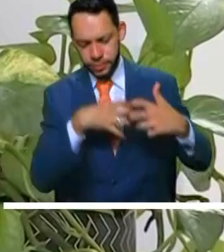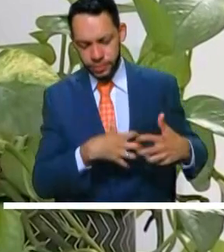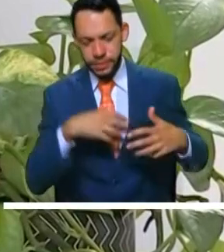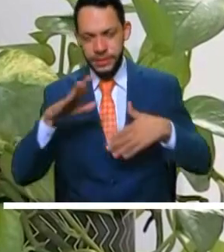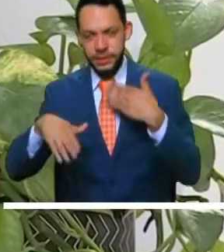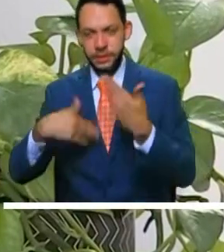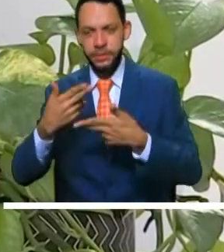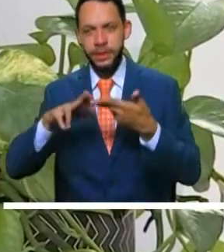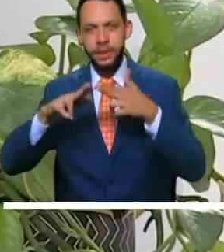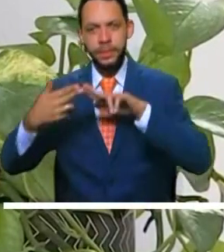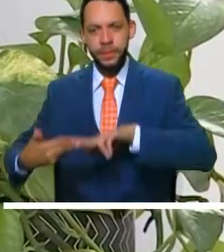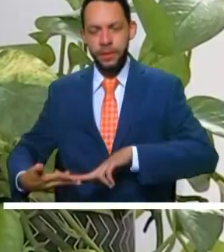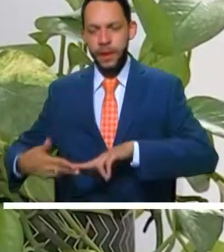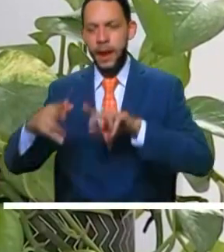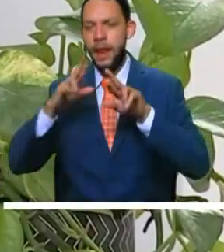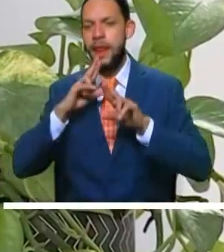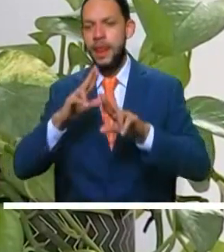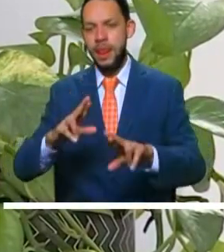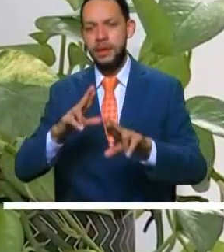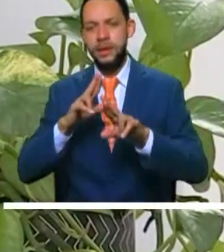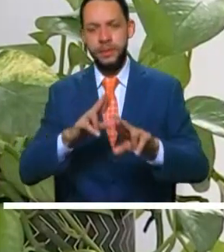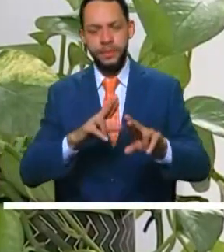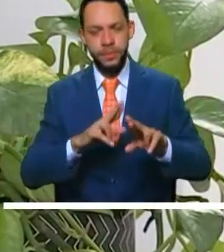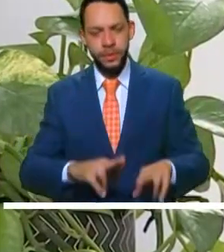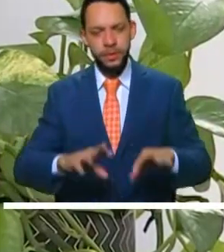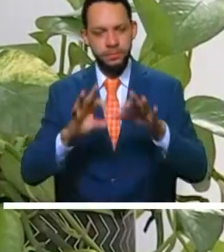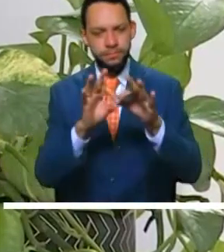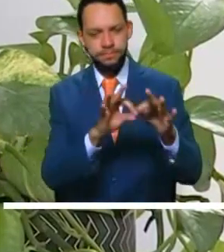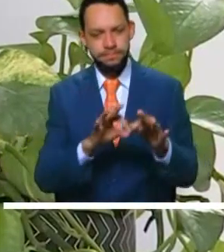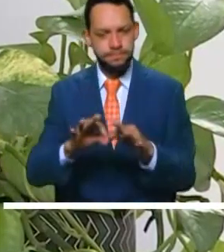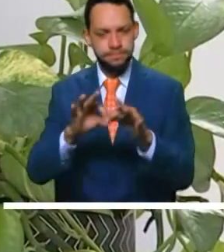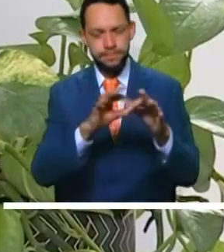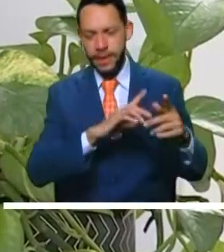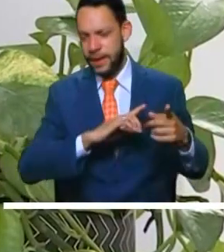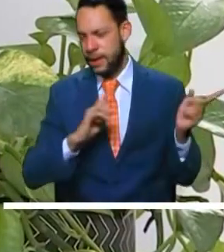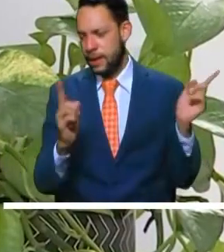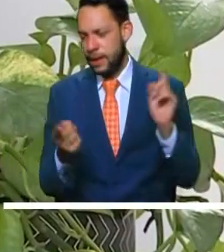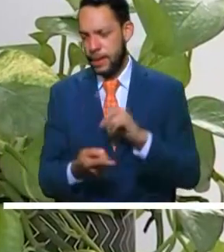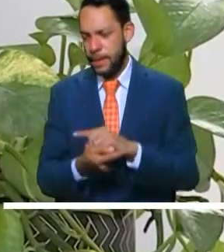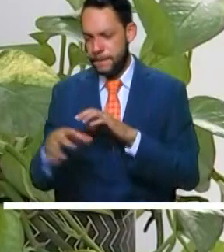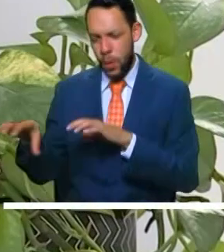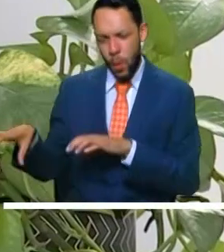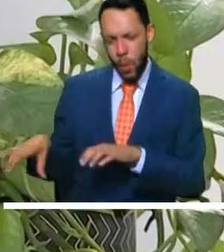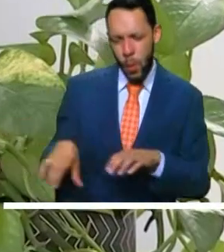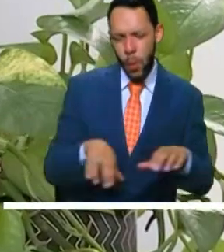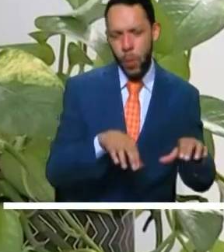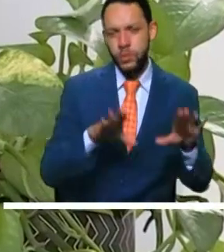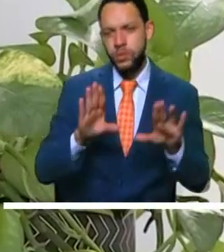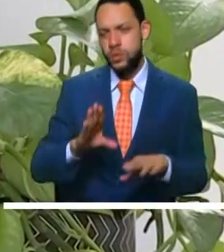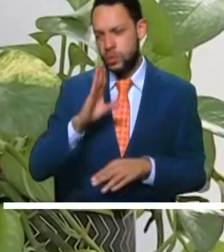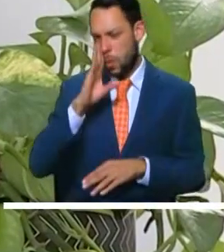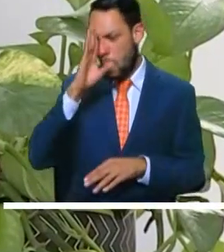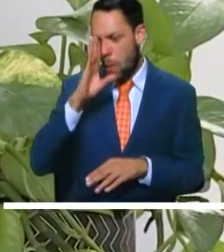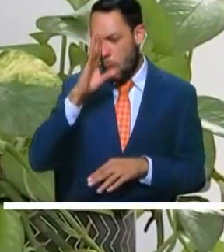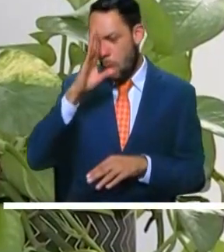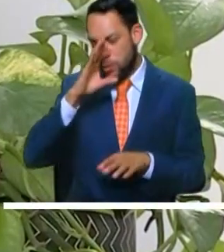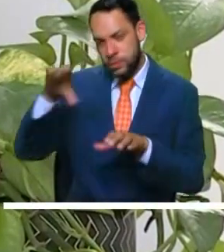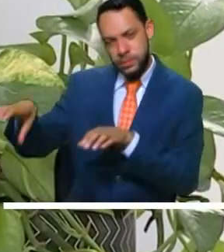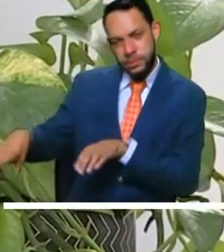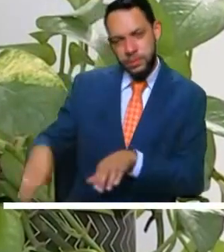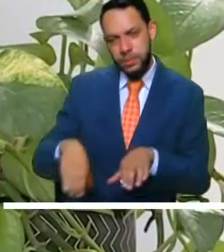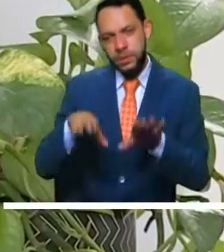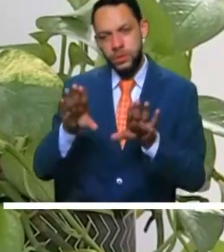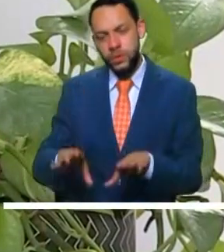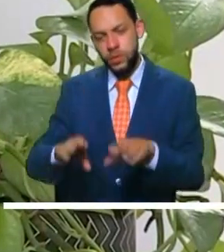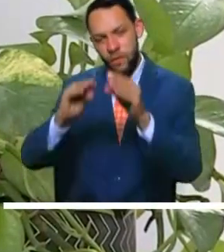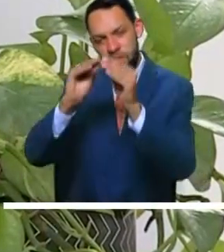puedan traducirlas a su propio lenguaje. Transformar los hábitos que traemos durante toda la vida requiere un modelo